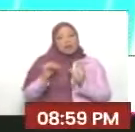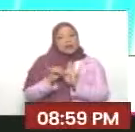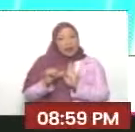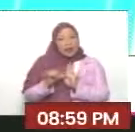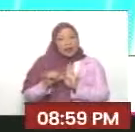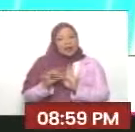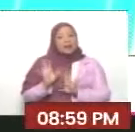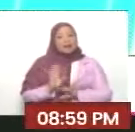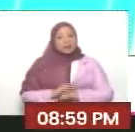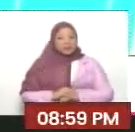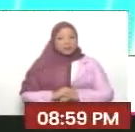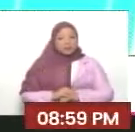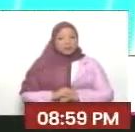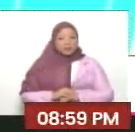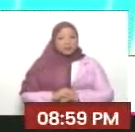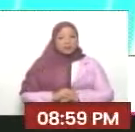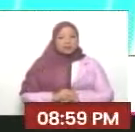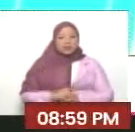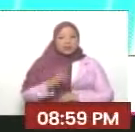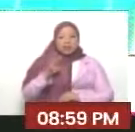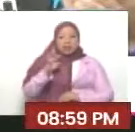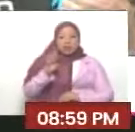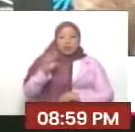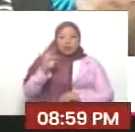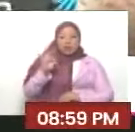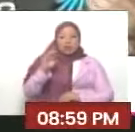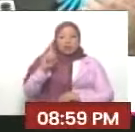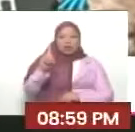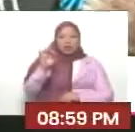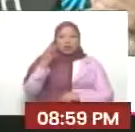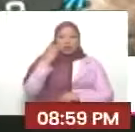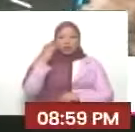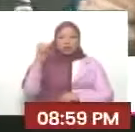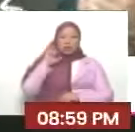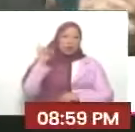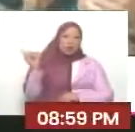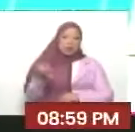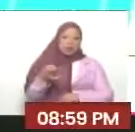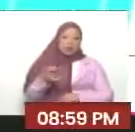A Freddy Rodríguez, alcalde de municipio Plaza Guarena.